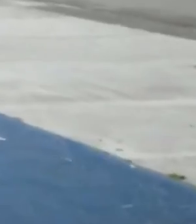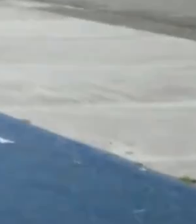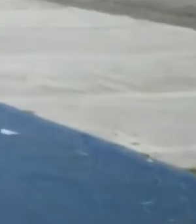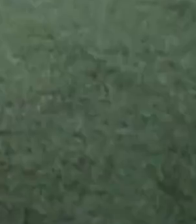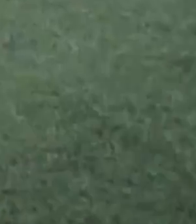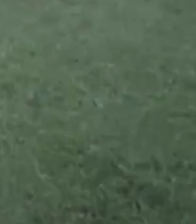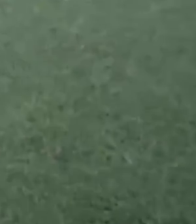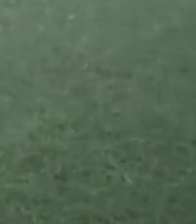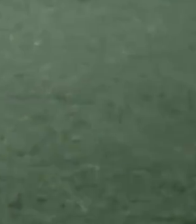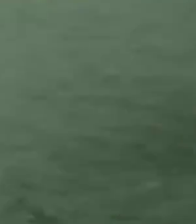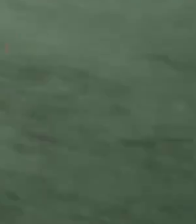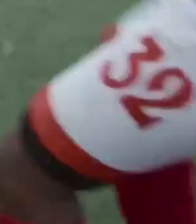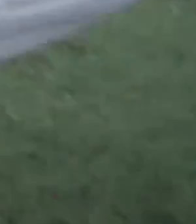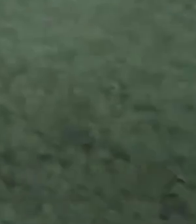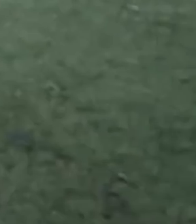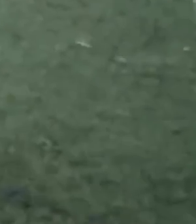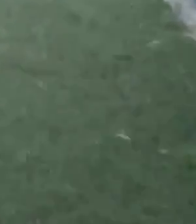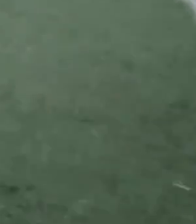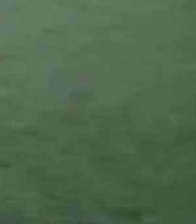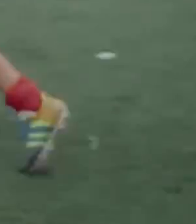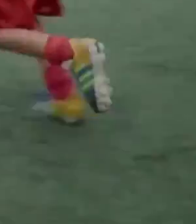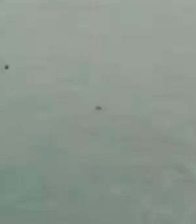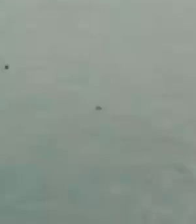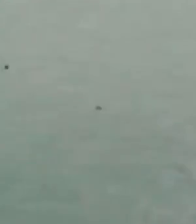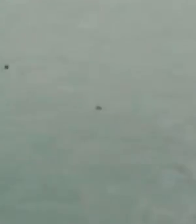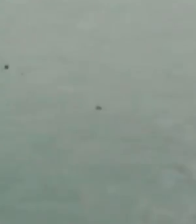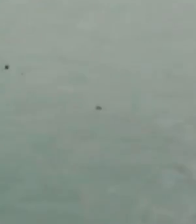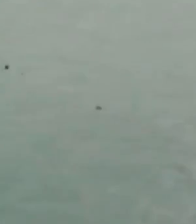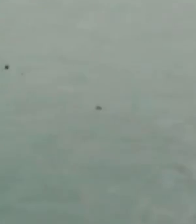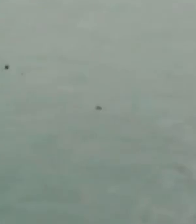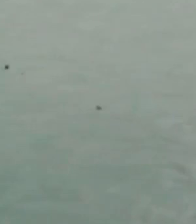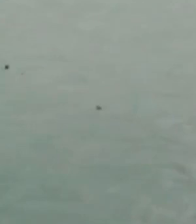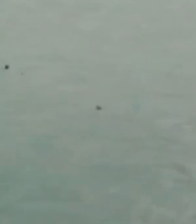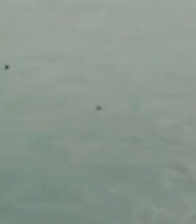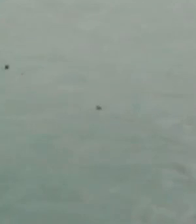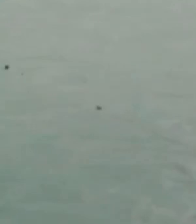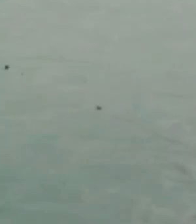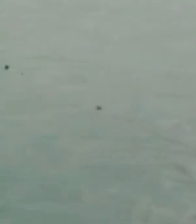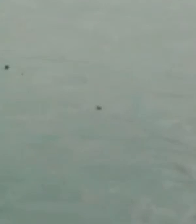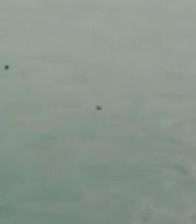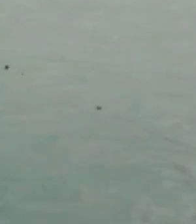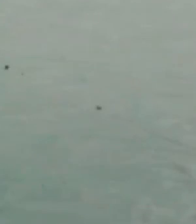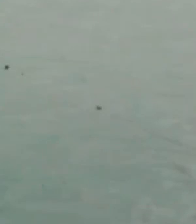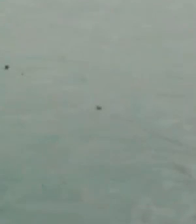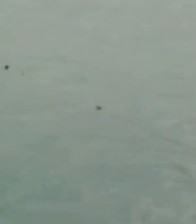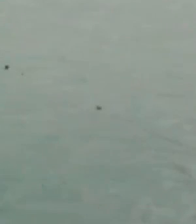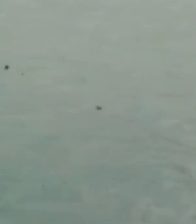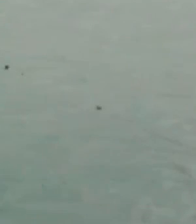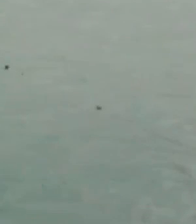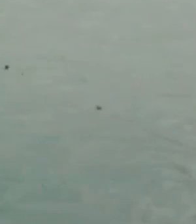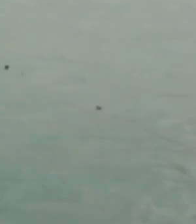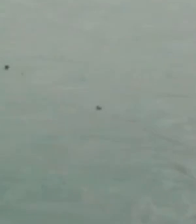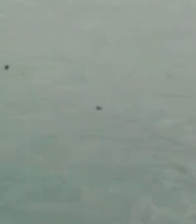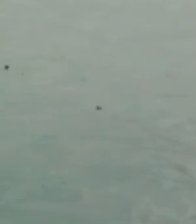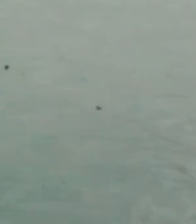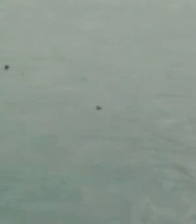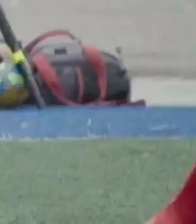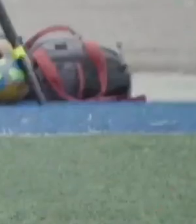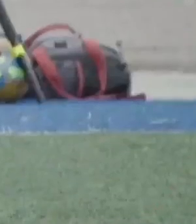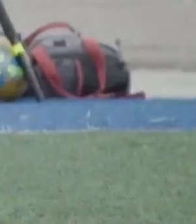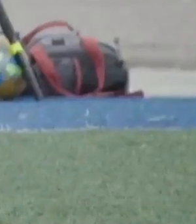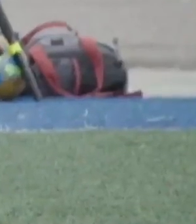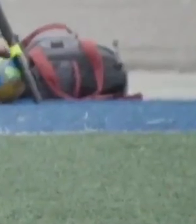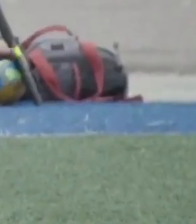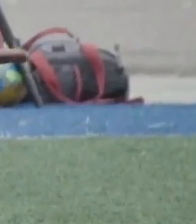Porque si un niño sale, si un joven sale adelante, se arregla la vida a él y se la arregla a su